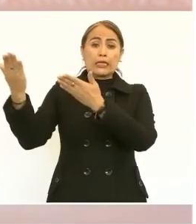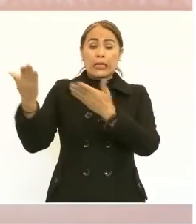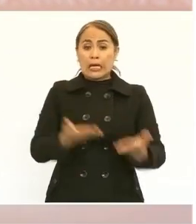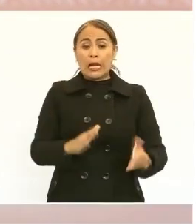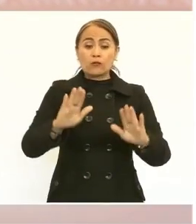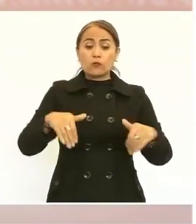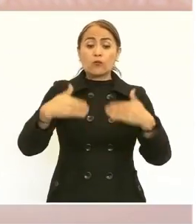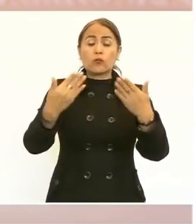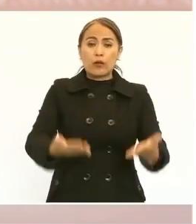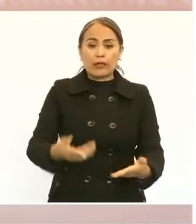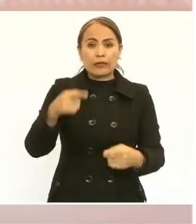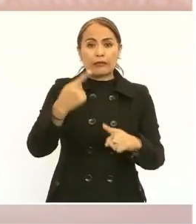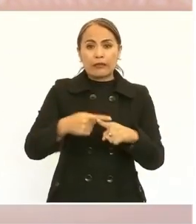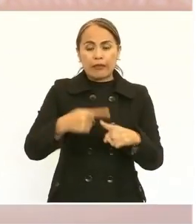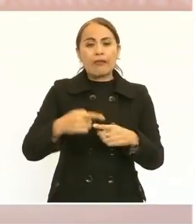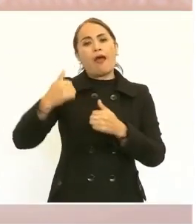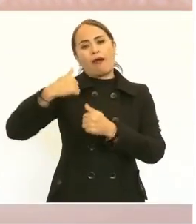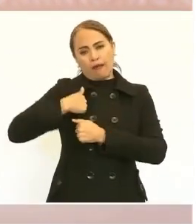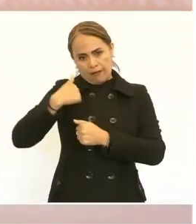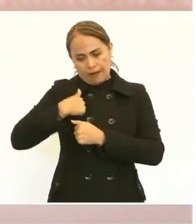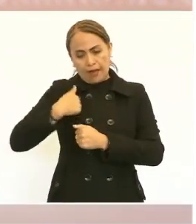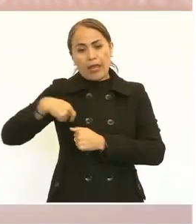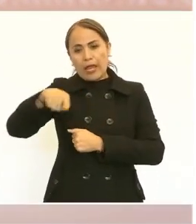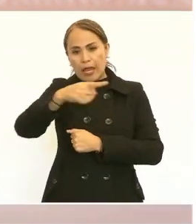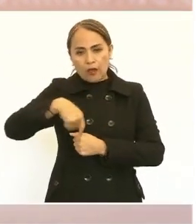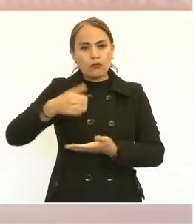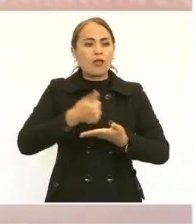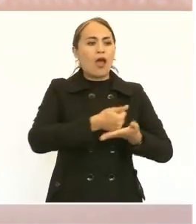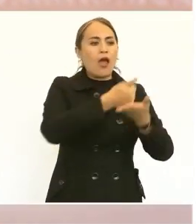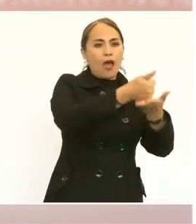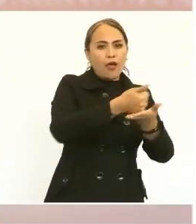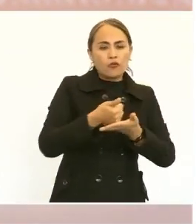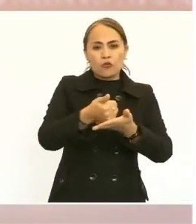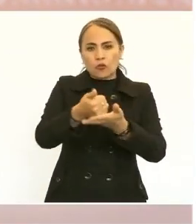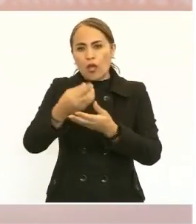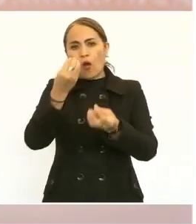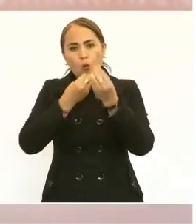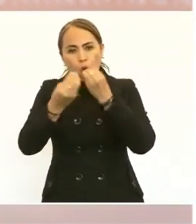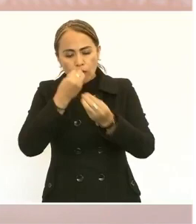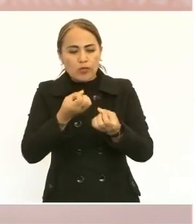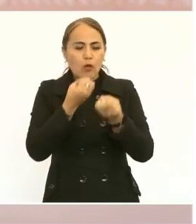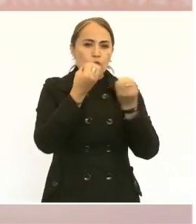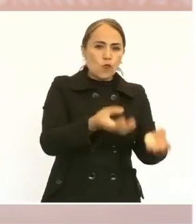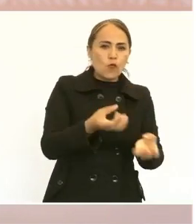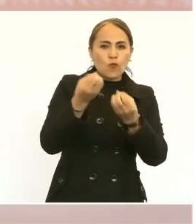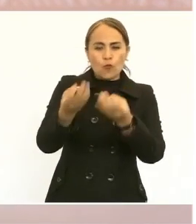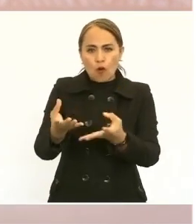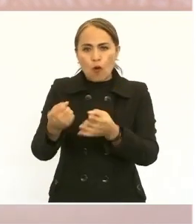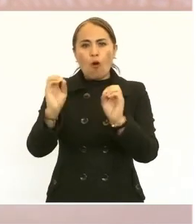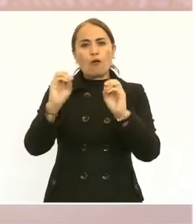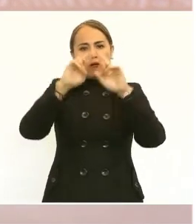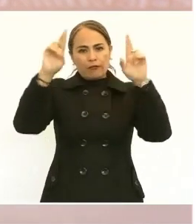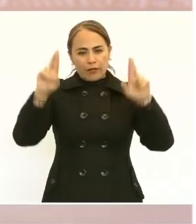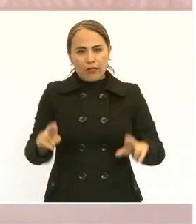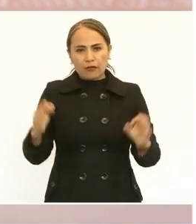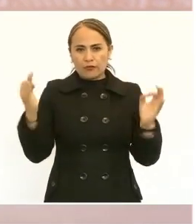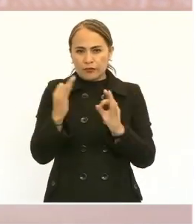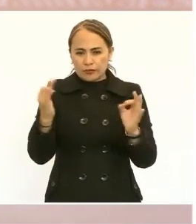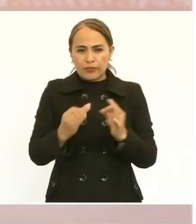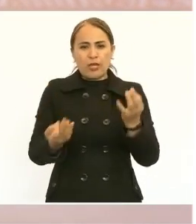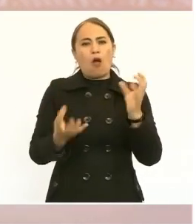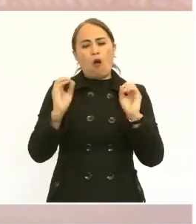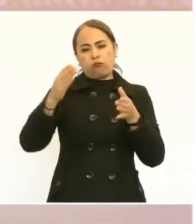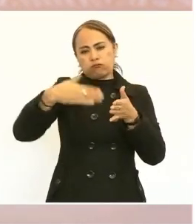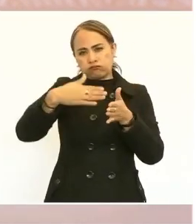están repartiendo despensas y comida y refrigeradores y estufas